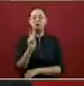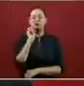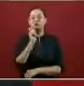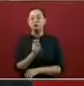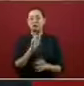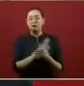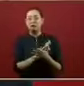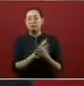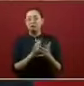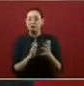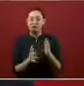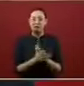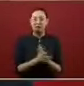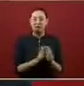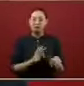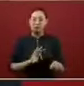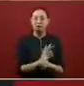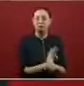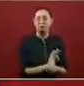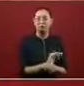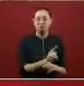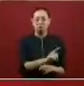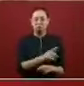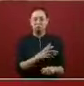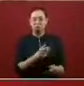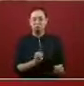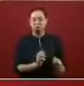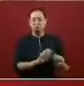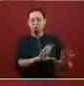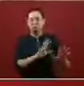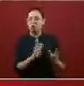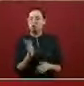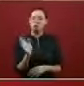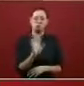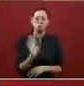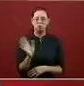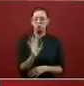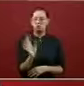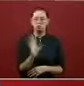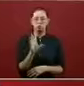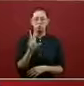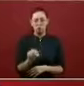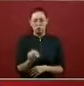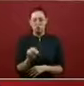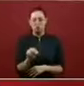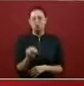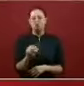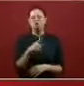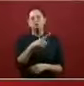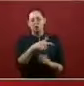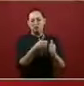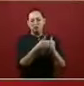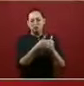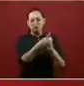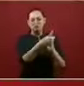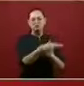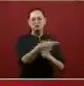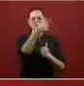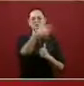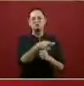cotos de poder, no pueden ser islas